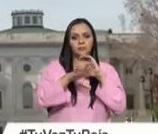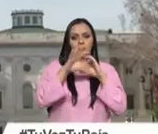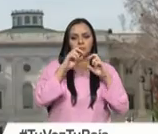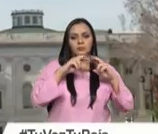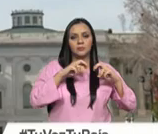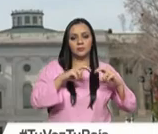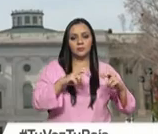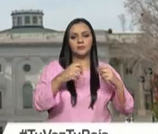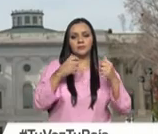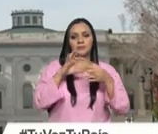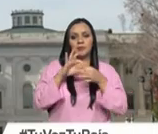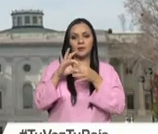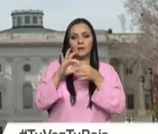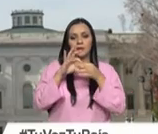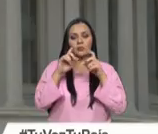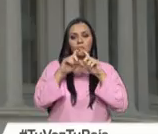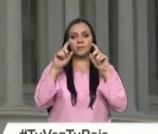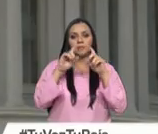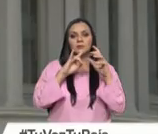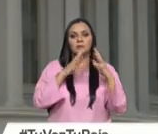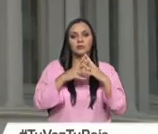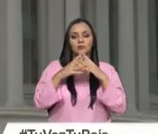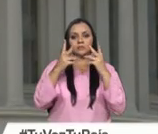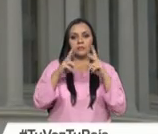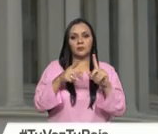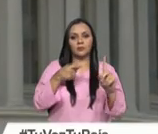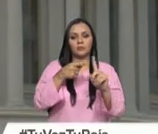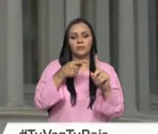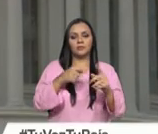sus aliados y contra empresas estadounidenses.